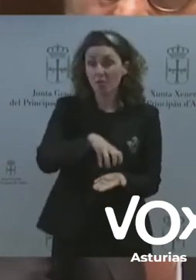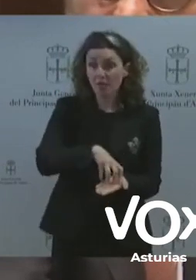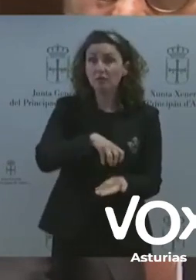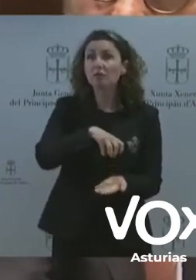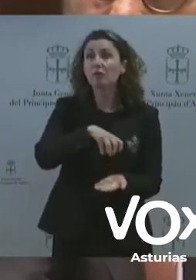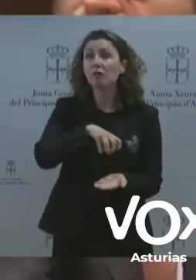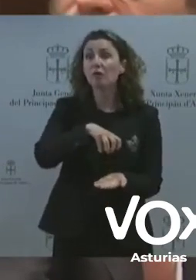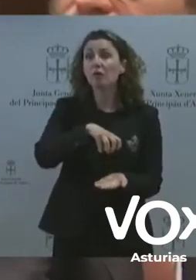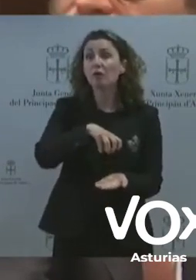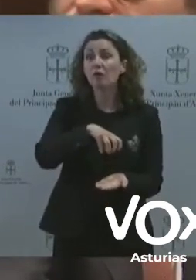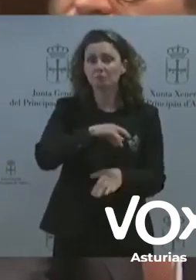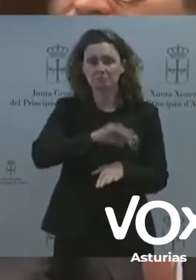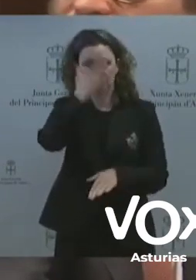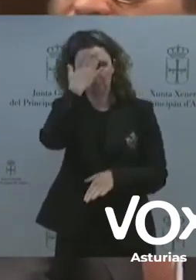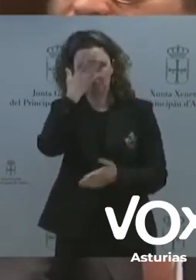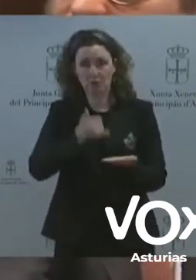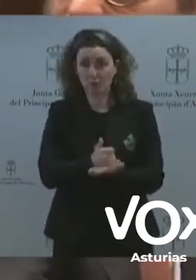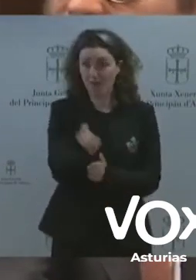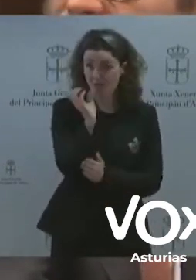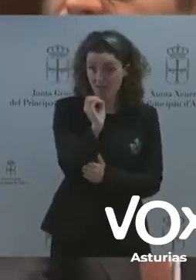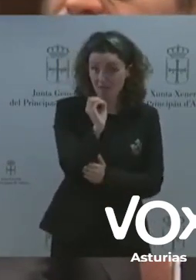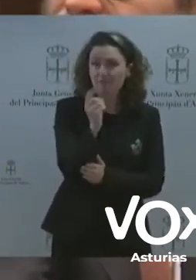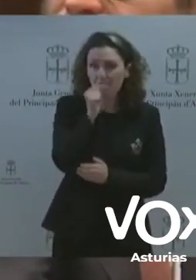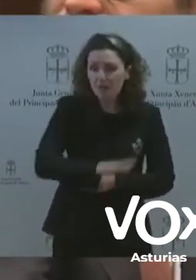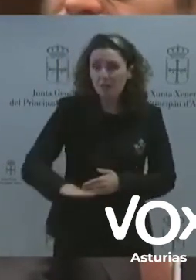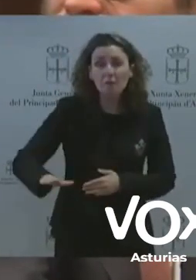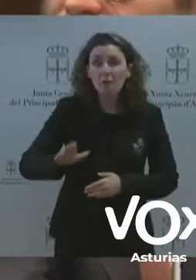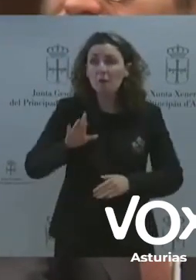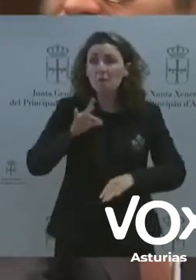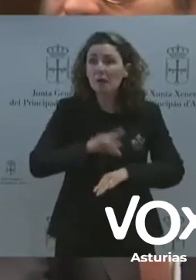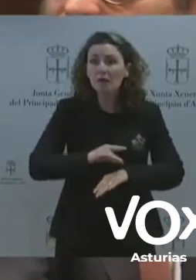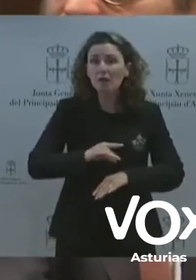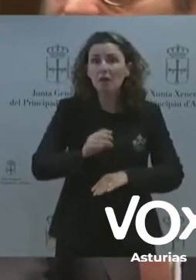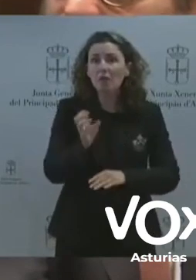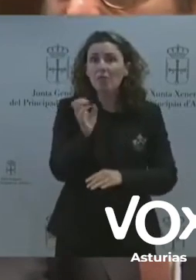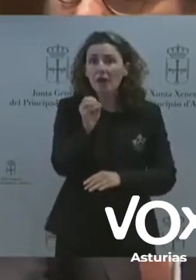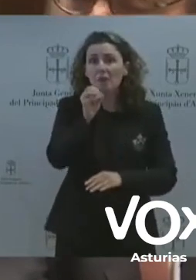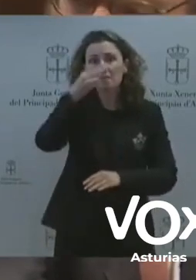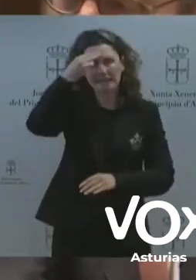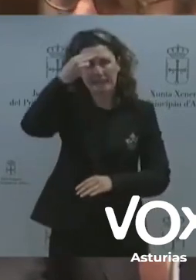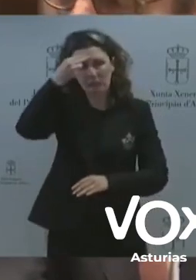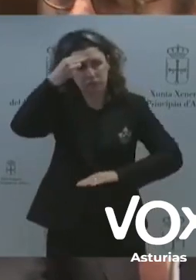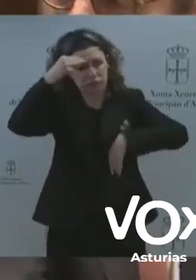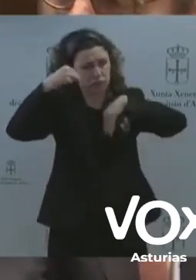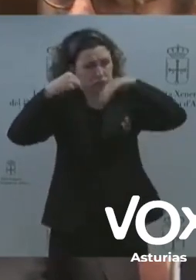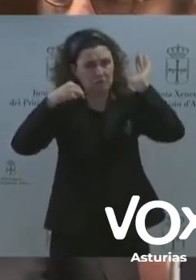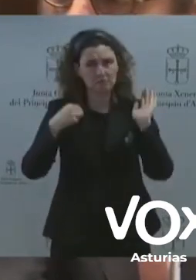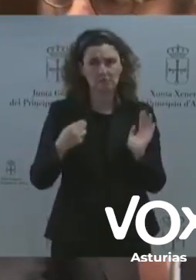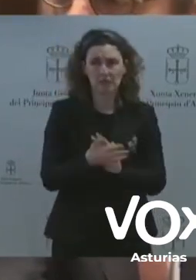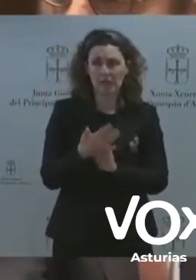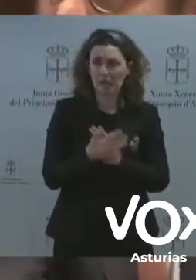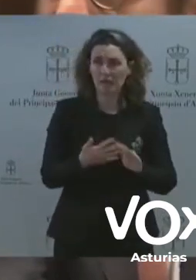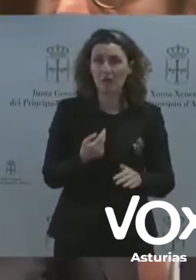0. Pediatras, otro 0. Salud mental, bueno, eso ya 0 enorme. La sanidad de los 2.300 millones,